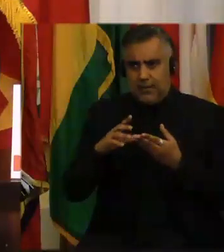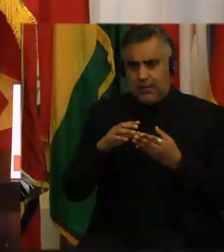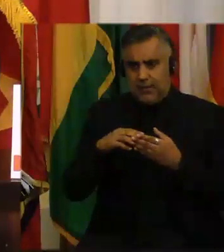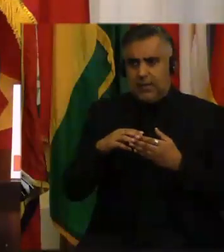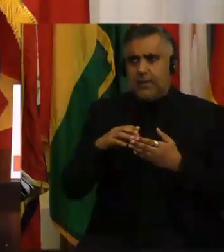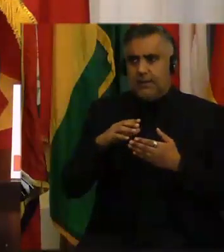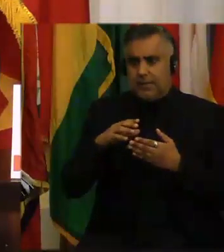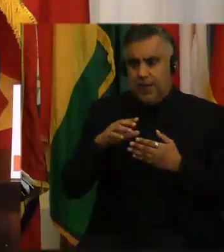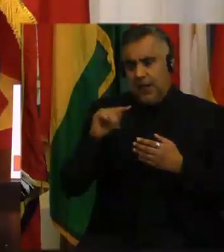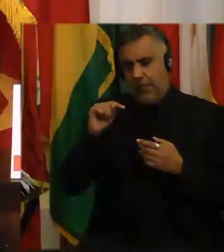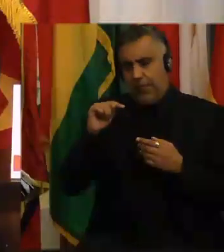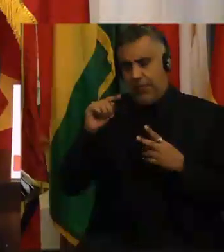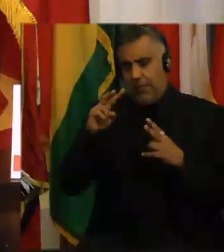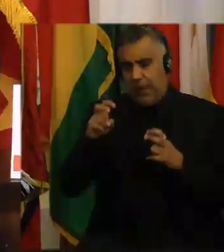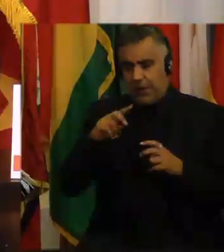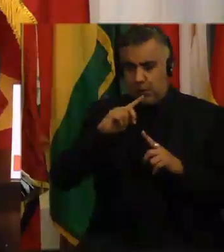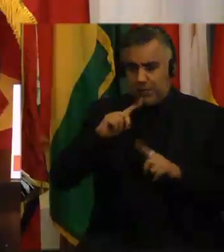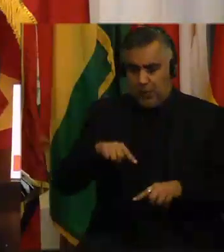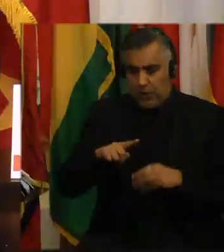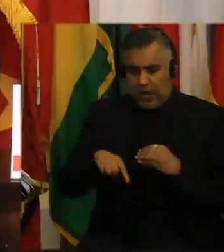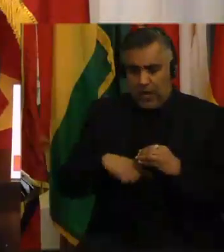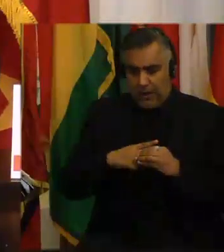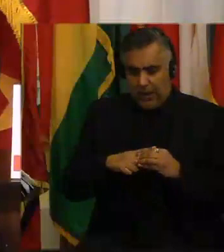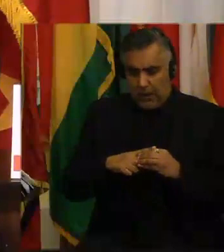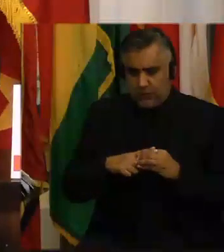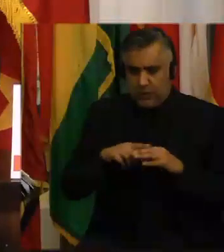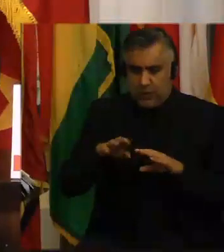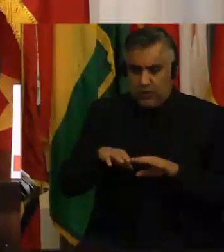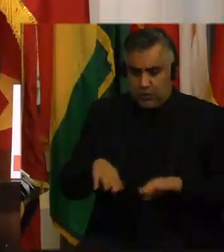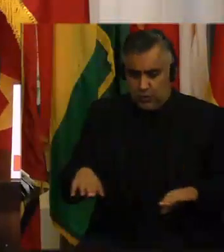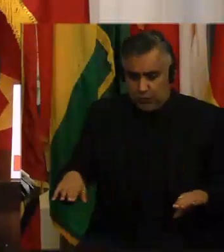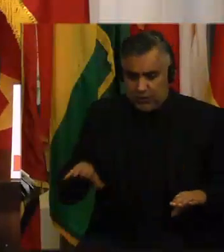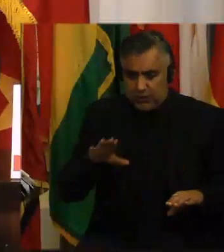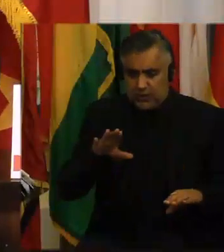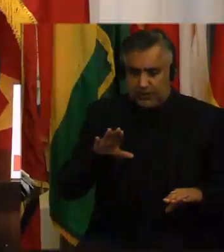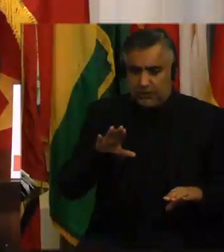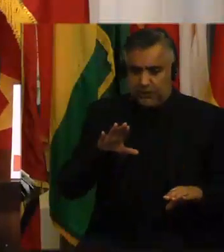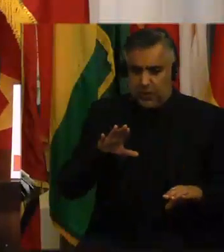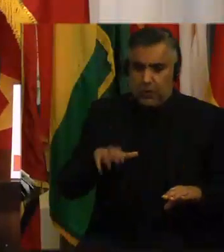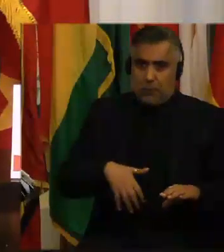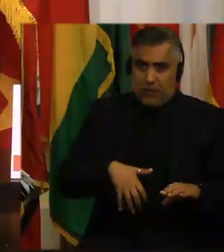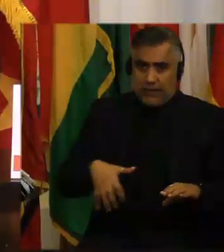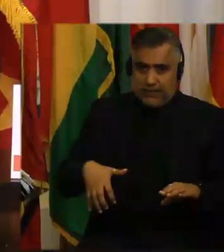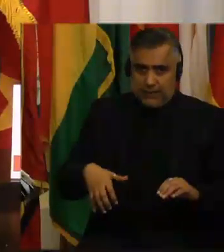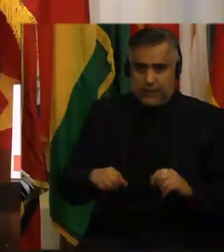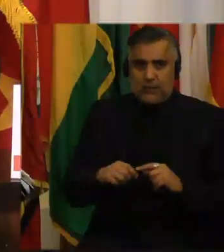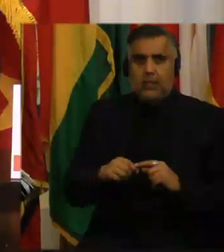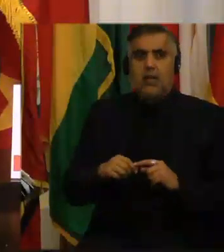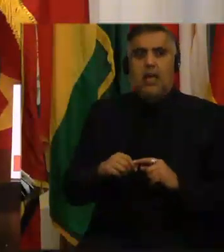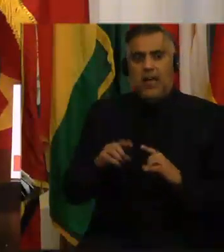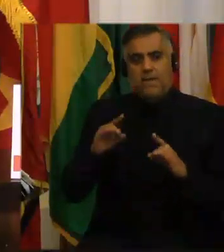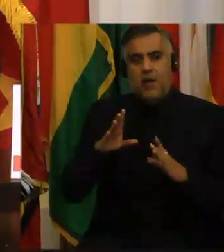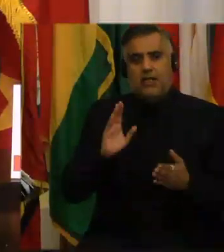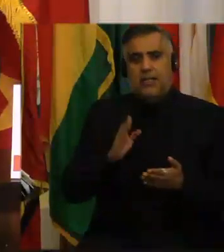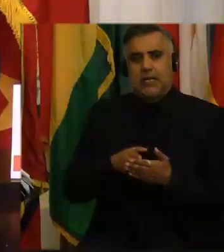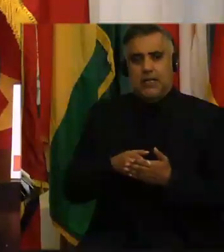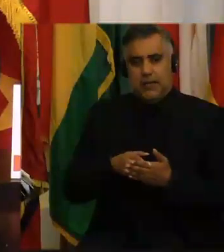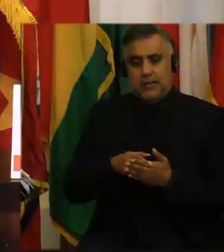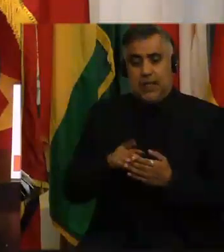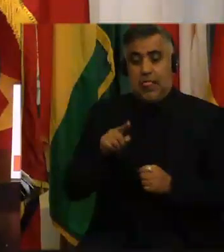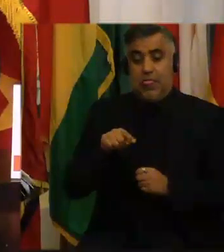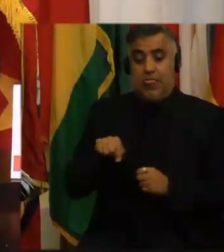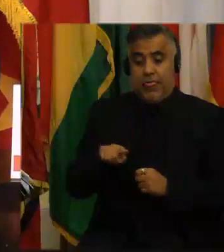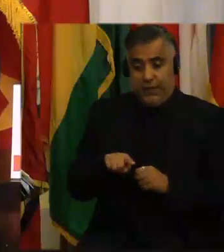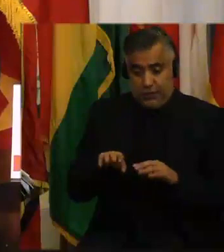embarazo en las niñas y la violencia sexual contra las niñas. que me parece que es un elemento